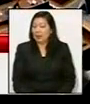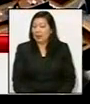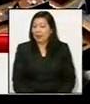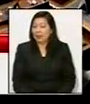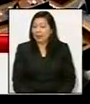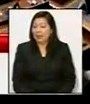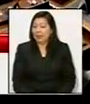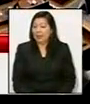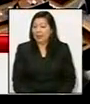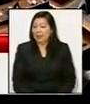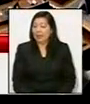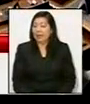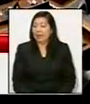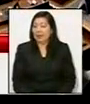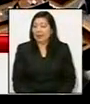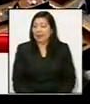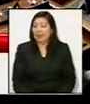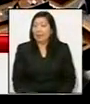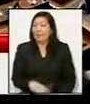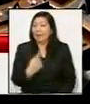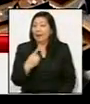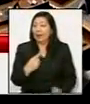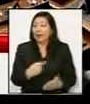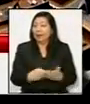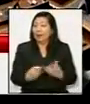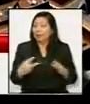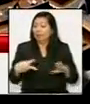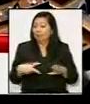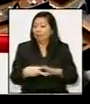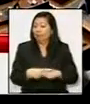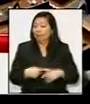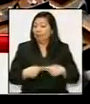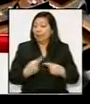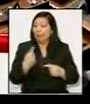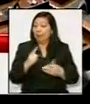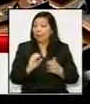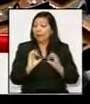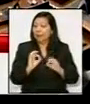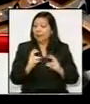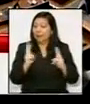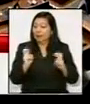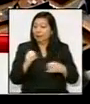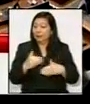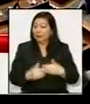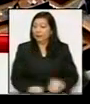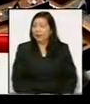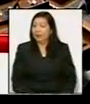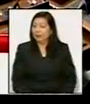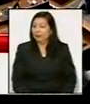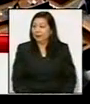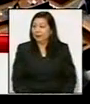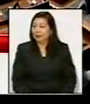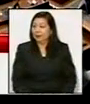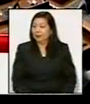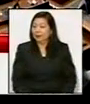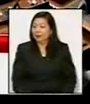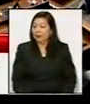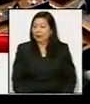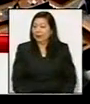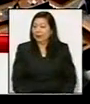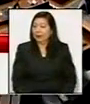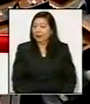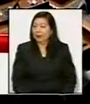glaciar de la nueva cita sin par ha habido momentos oportunos pero no solamente para presentar un tema procesal porque si se presenta